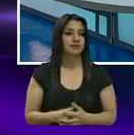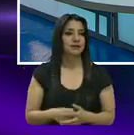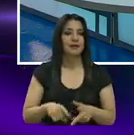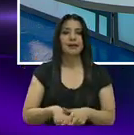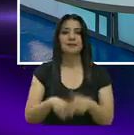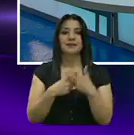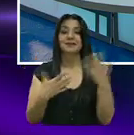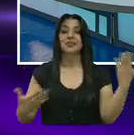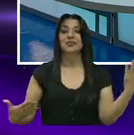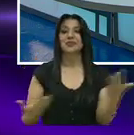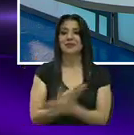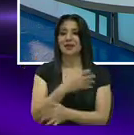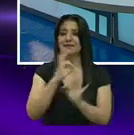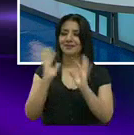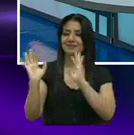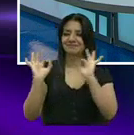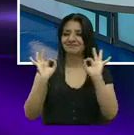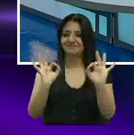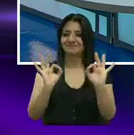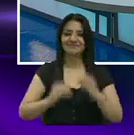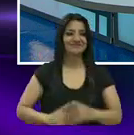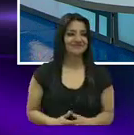iniciamos nueva temporada